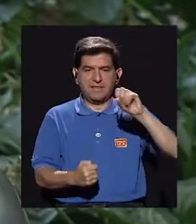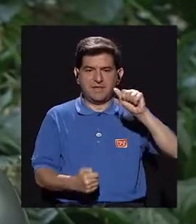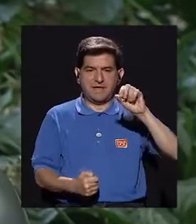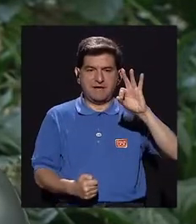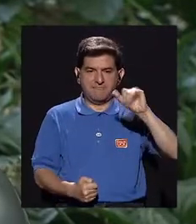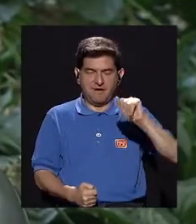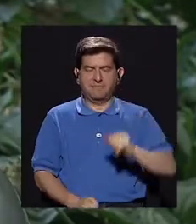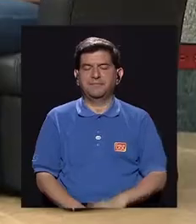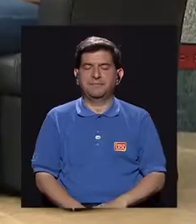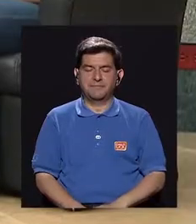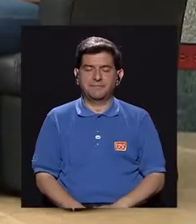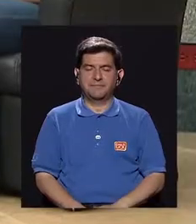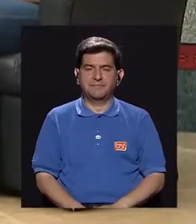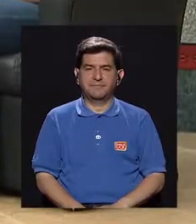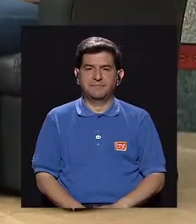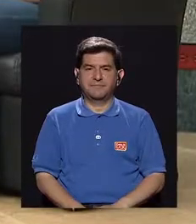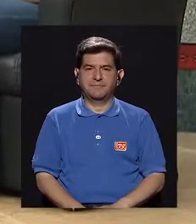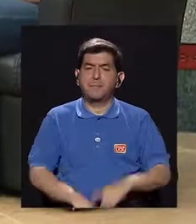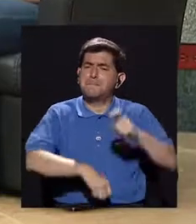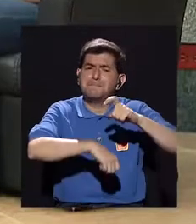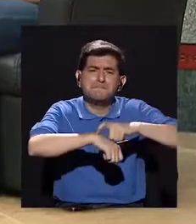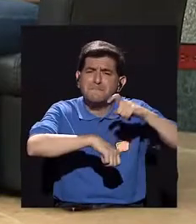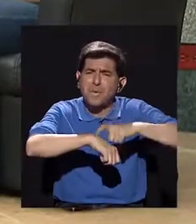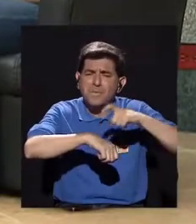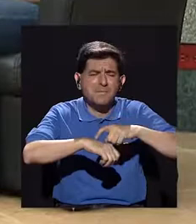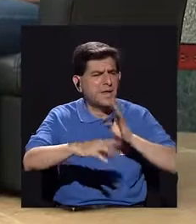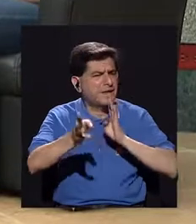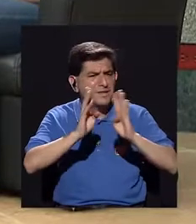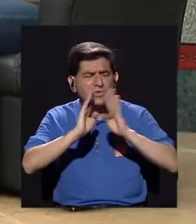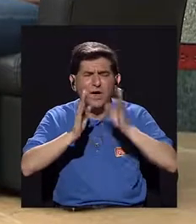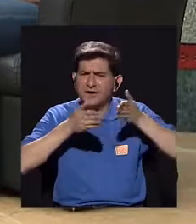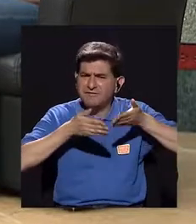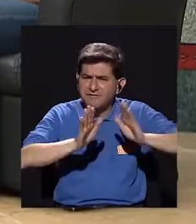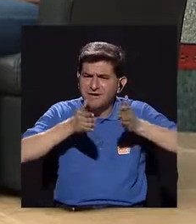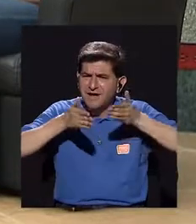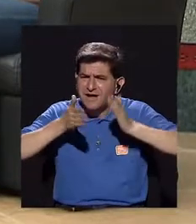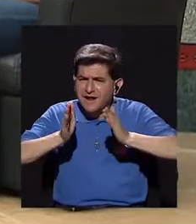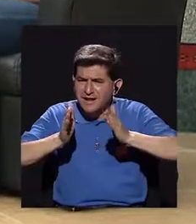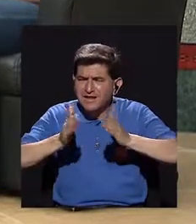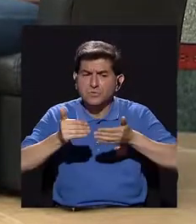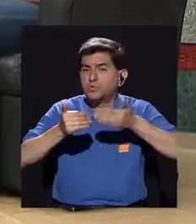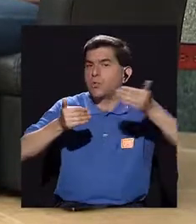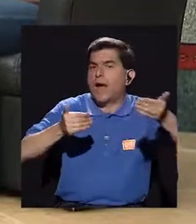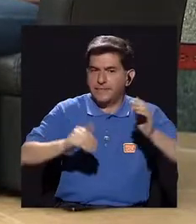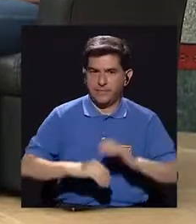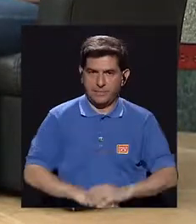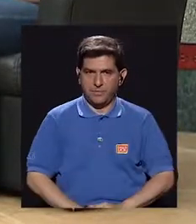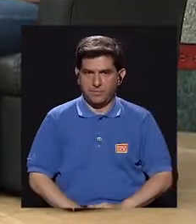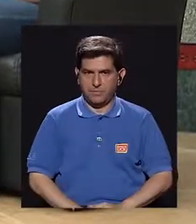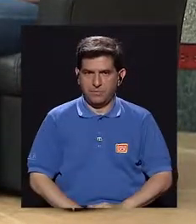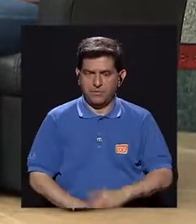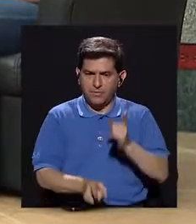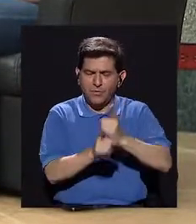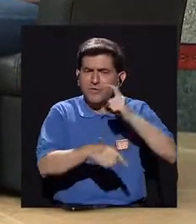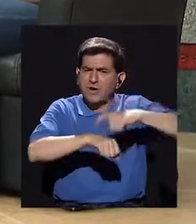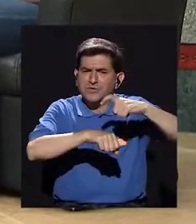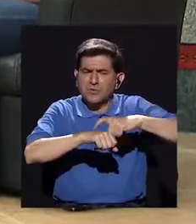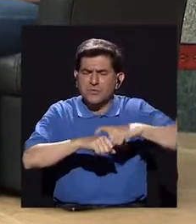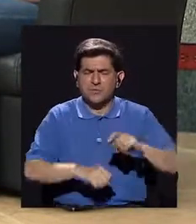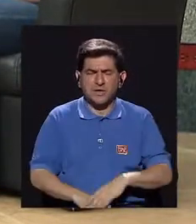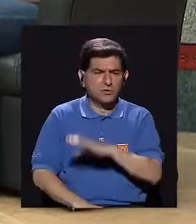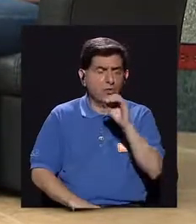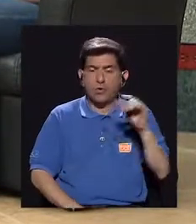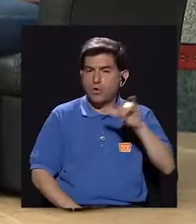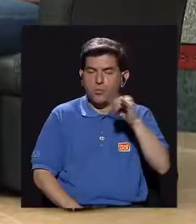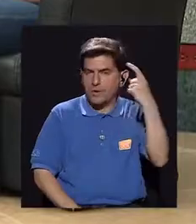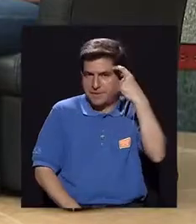gentilmente nos acompaña. Roxana, ¿en qué momento hablarles a los hijos? ¿Cuál es el momento idóneo? ¿O